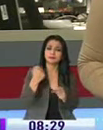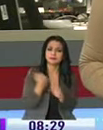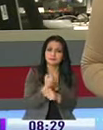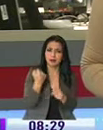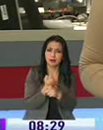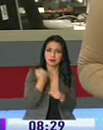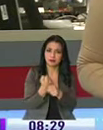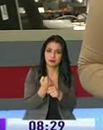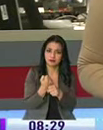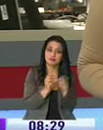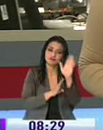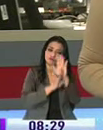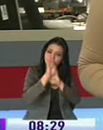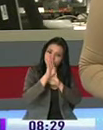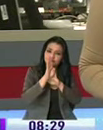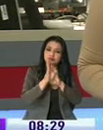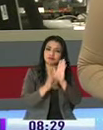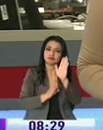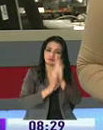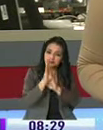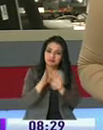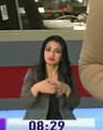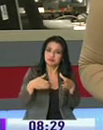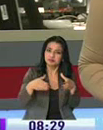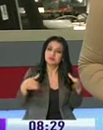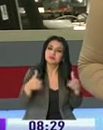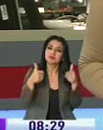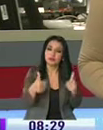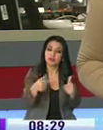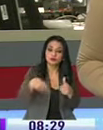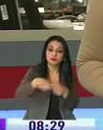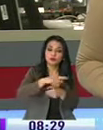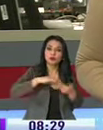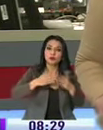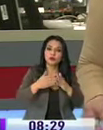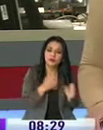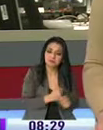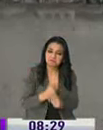que este sector crezca y se desarrolle gracias a las mingas comunitarias.